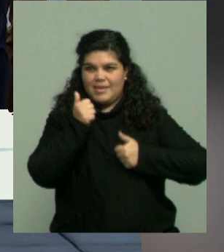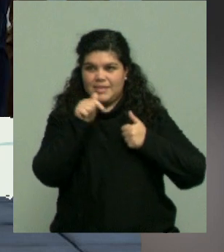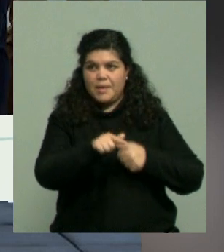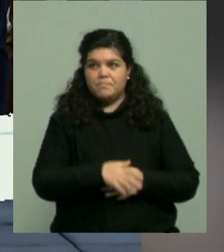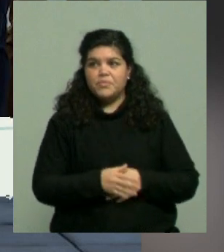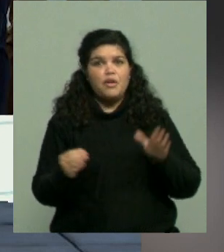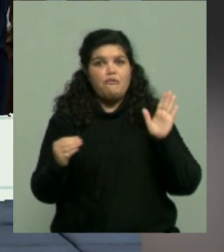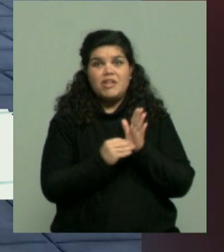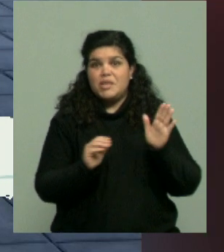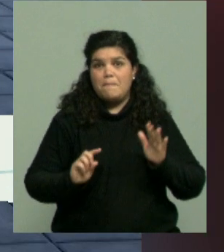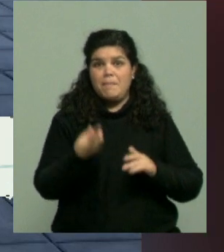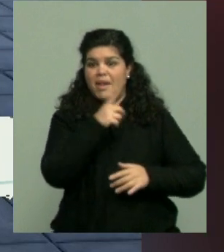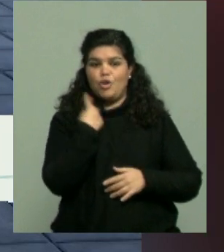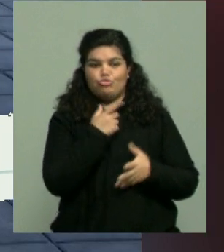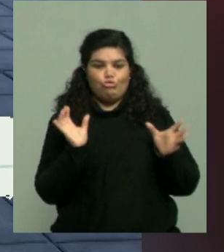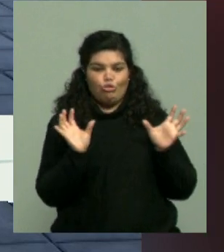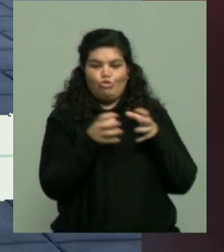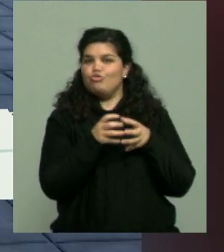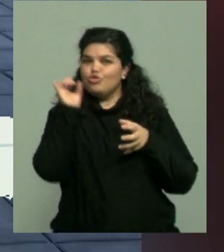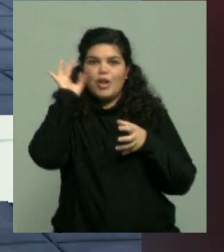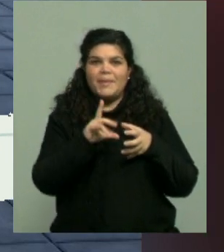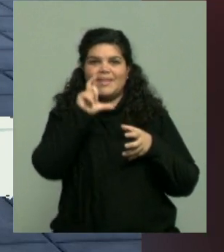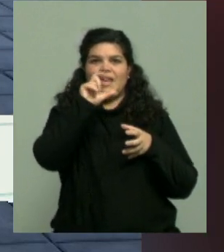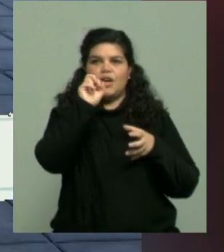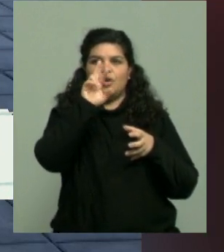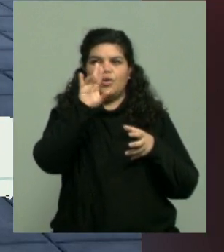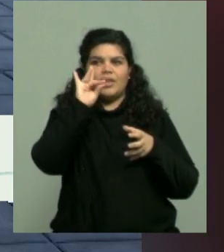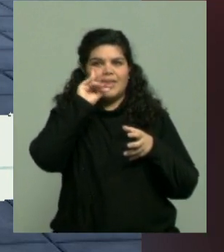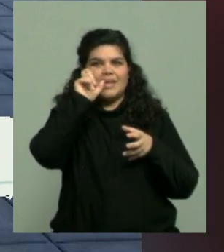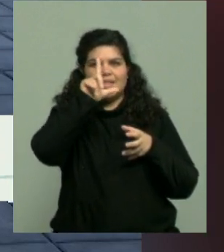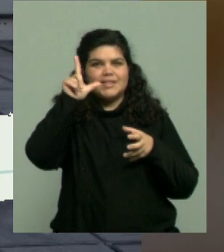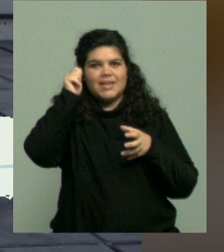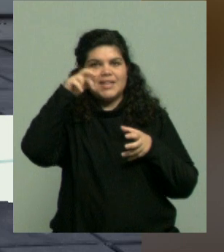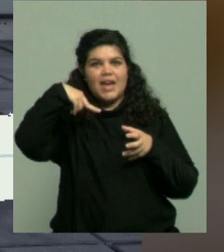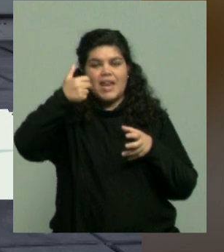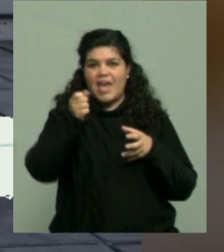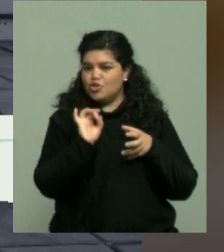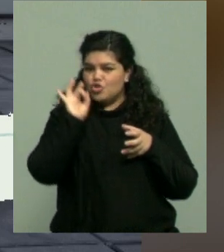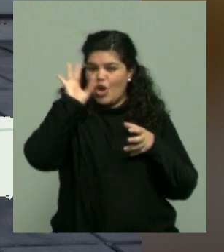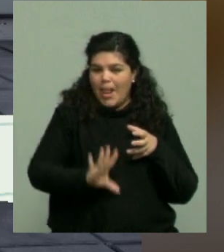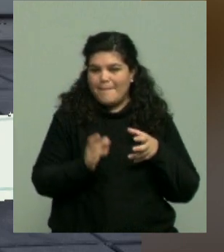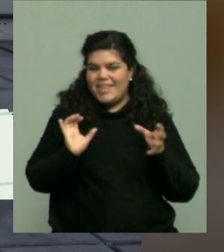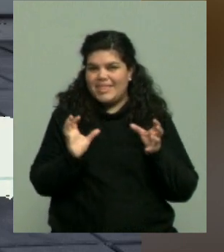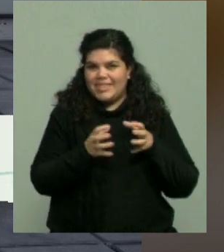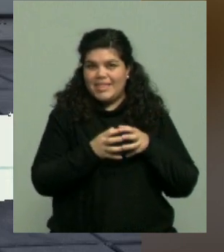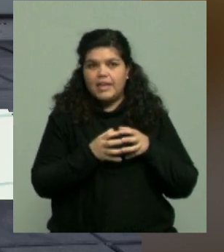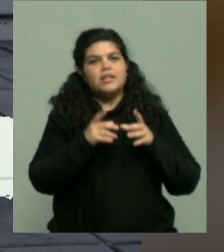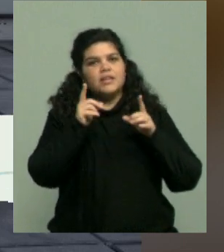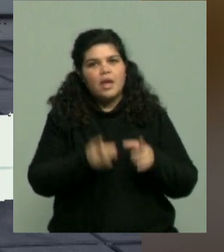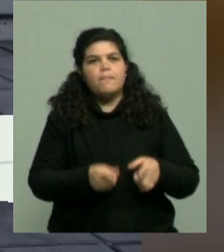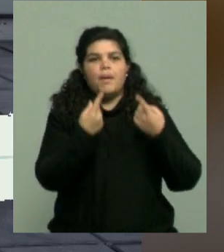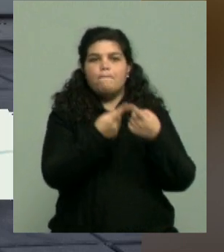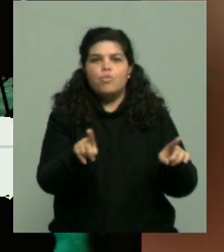solos. Entonces hemos preparado un espectáculo, hay unas nuevas obras también que vamos a estrenar. También se han